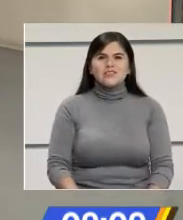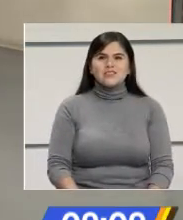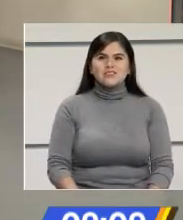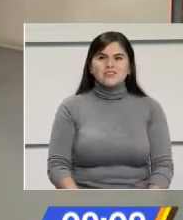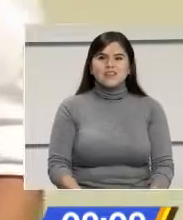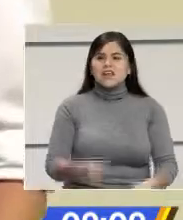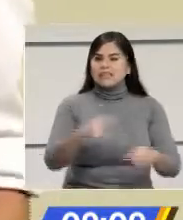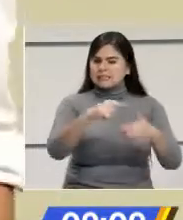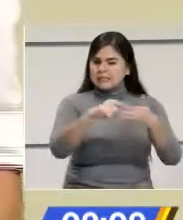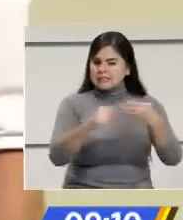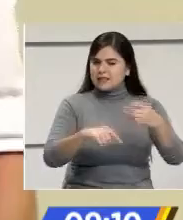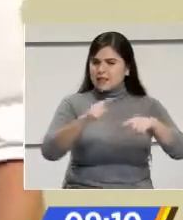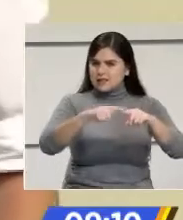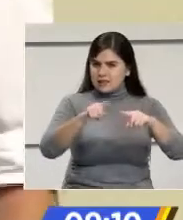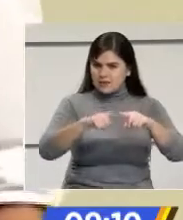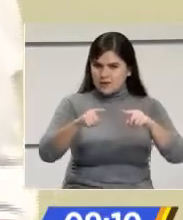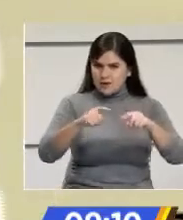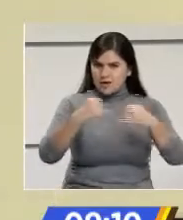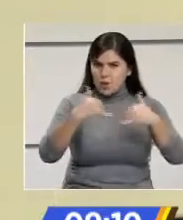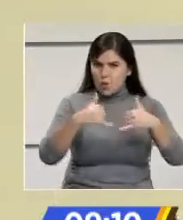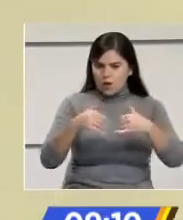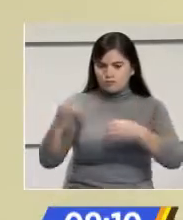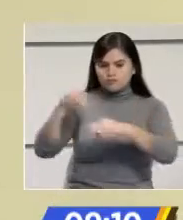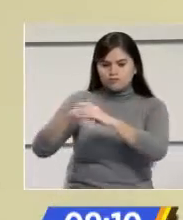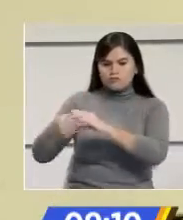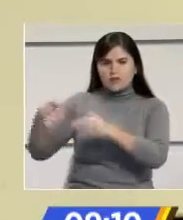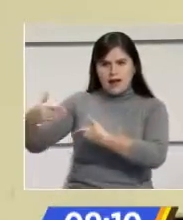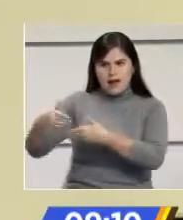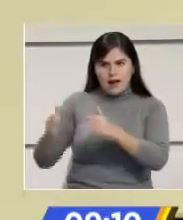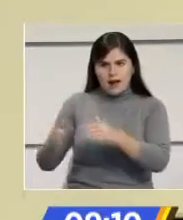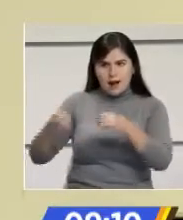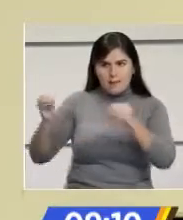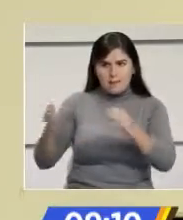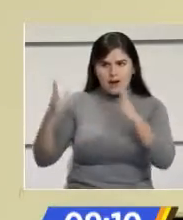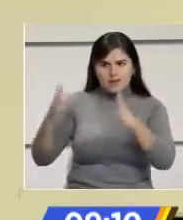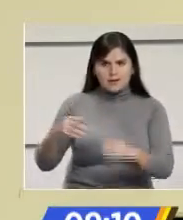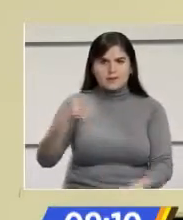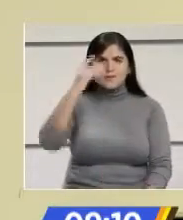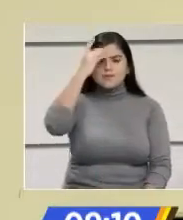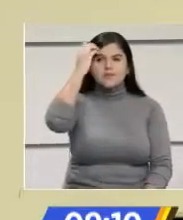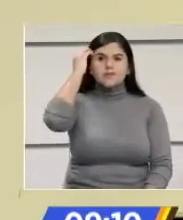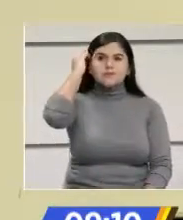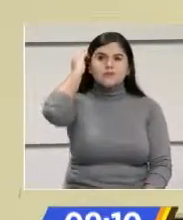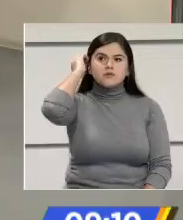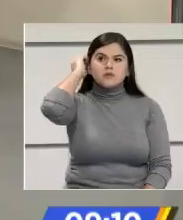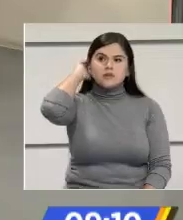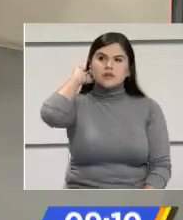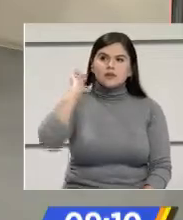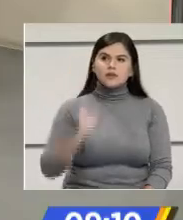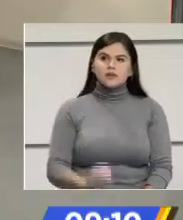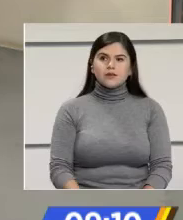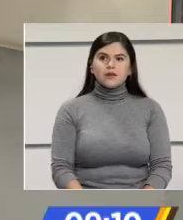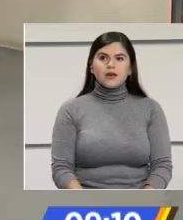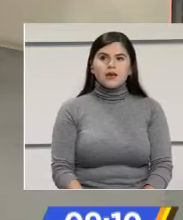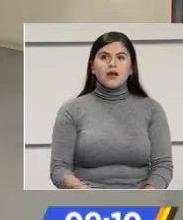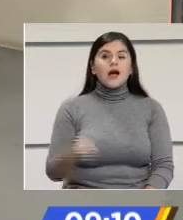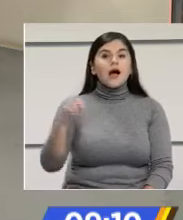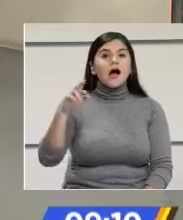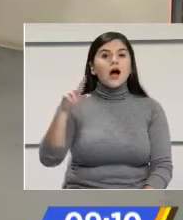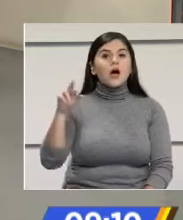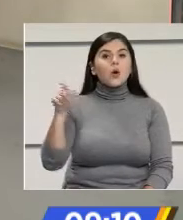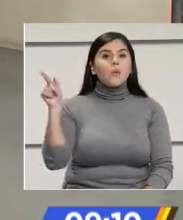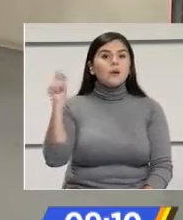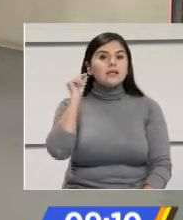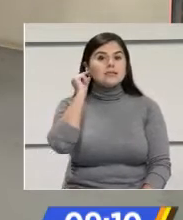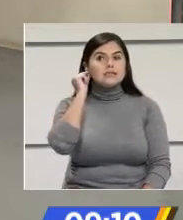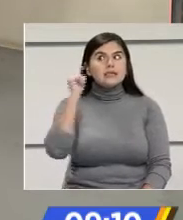mágica hay varios de esos juegos tradicionales. Hey, a ver cómo nos va, ¿verdad? Tú me esto. Entonces, la compañera ahora